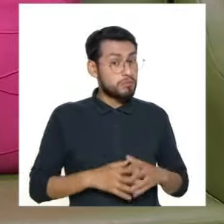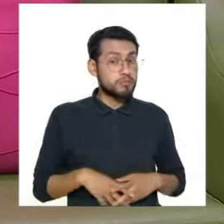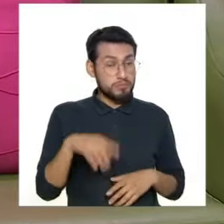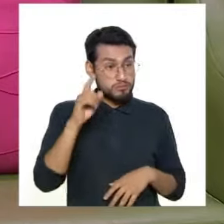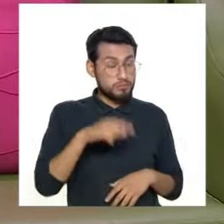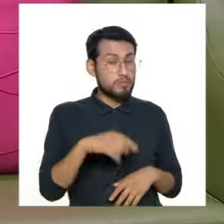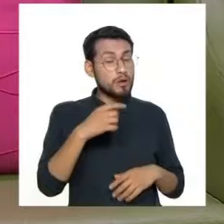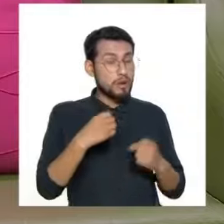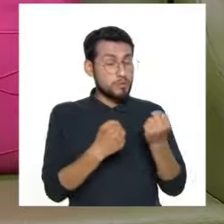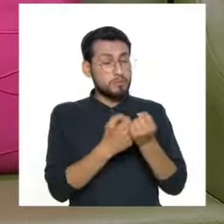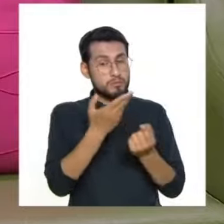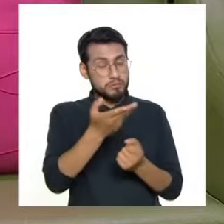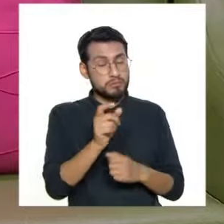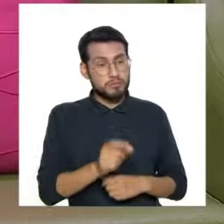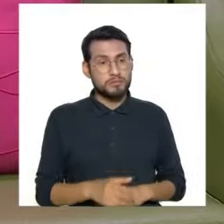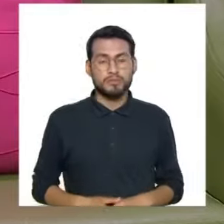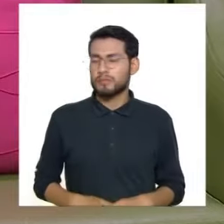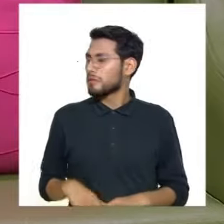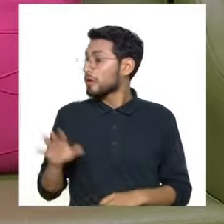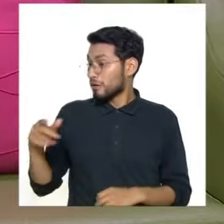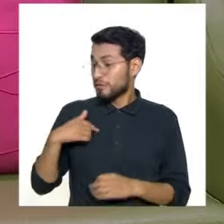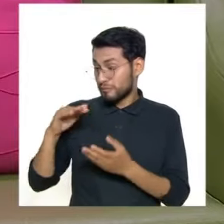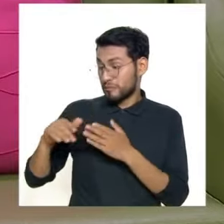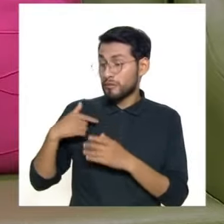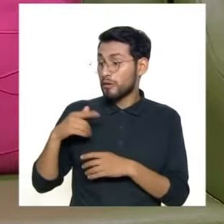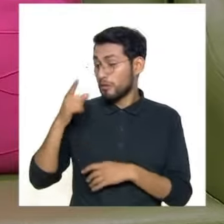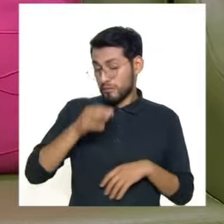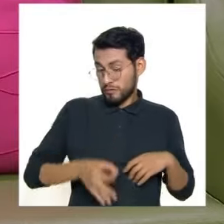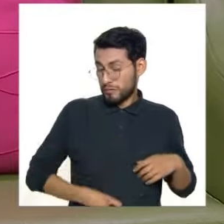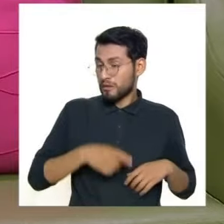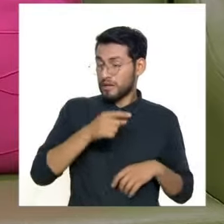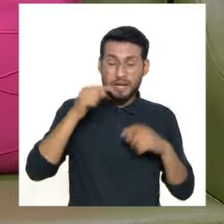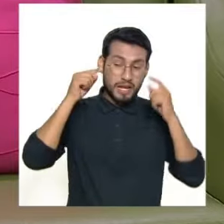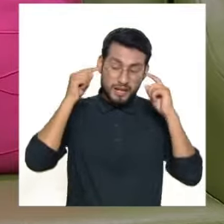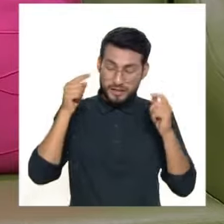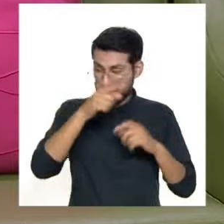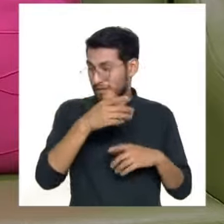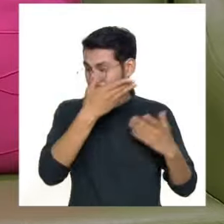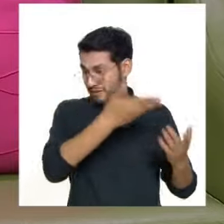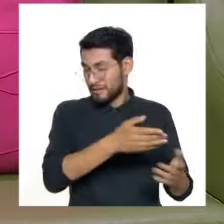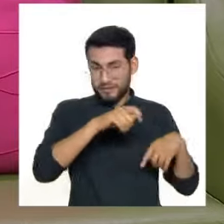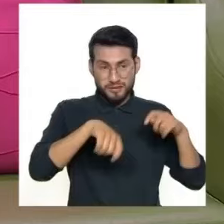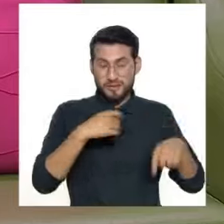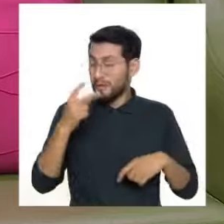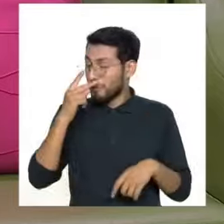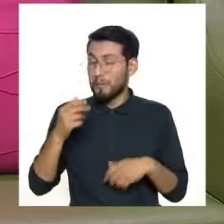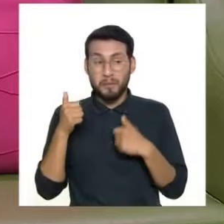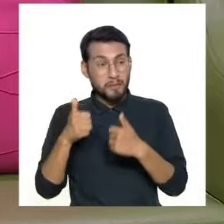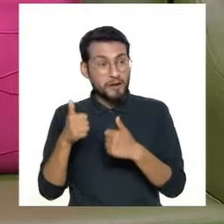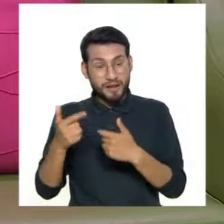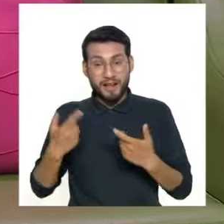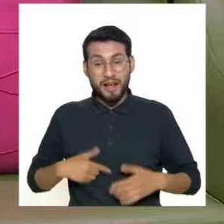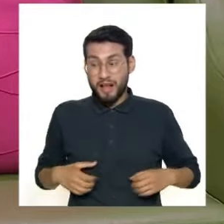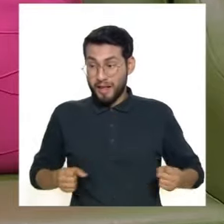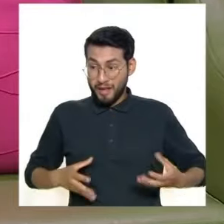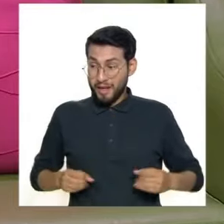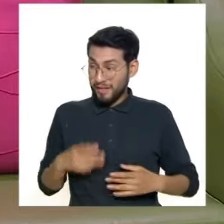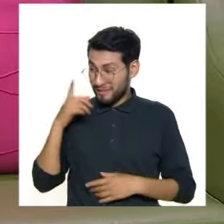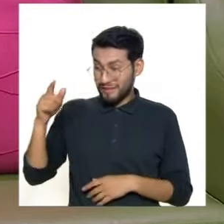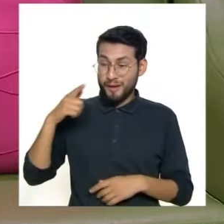que darle ese apoyo al paciente Bueno yo me voy voy a ir a ver el ombligo Oriental que he dejado en la cocina para ver cómo va si está latiendo o no está